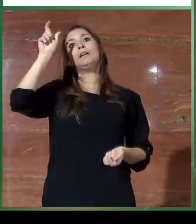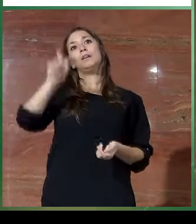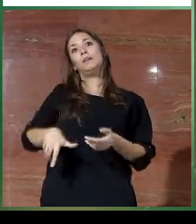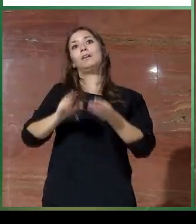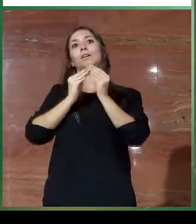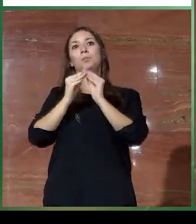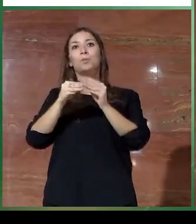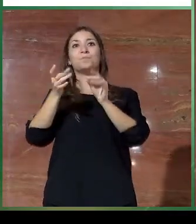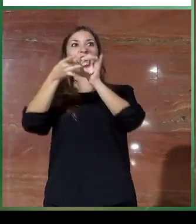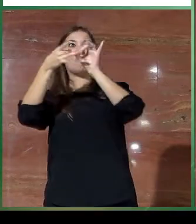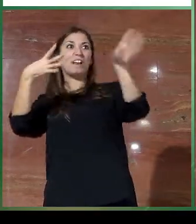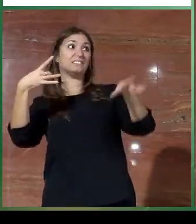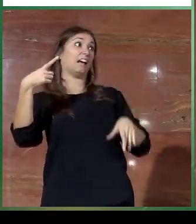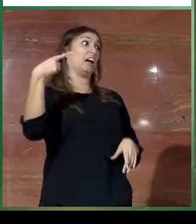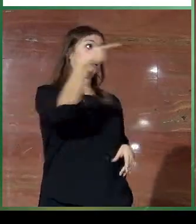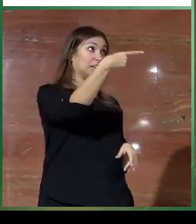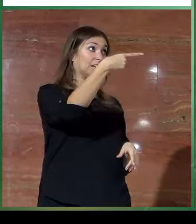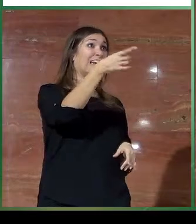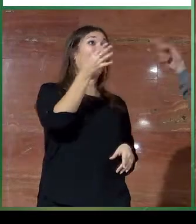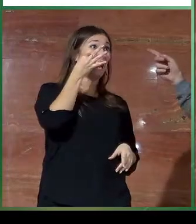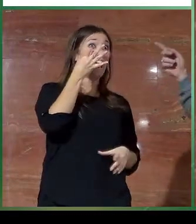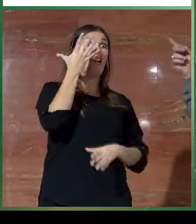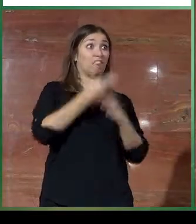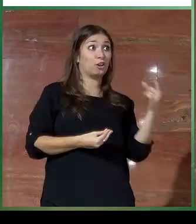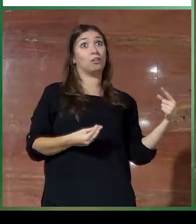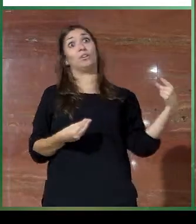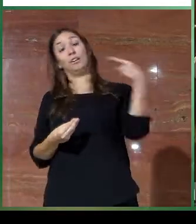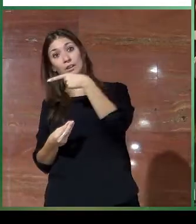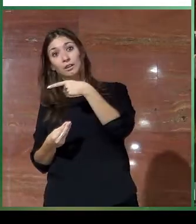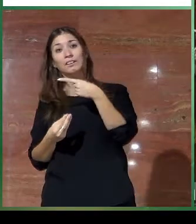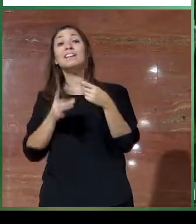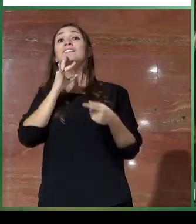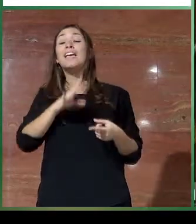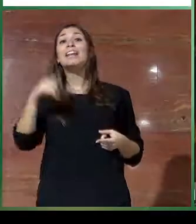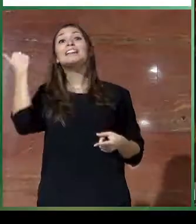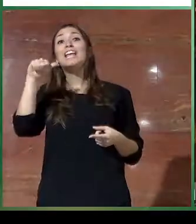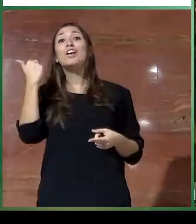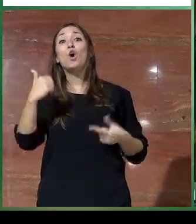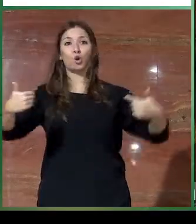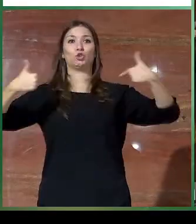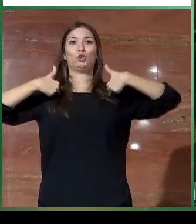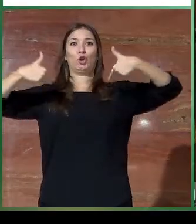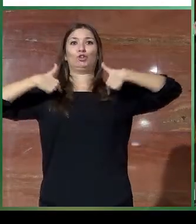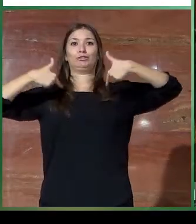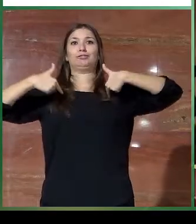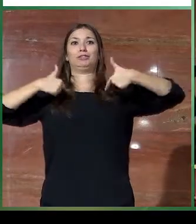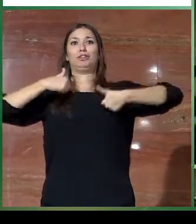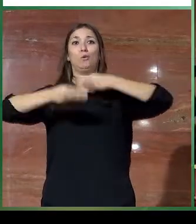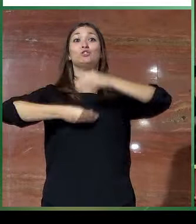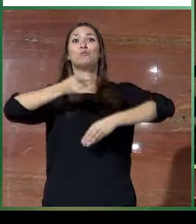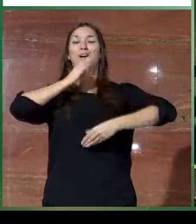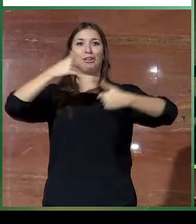puesto esa flecha para allá? Cuando es para allá, ese tío soy yo. Soy